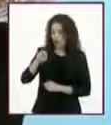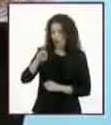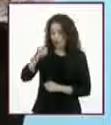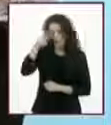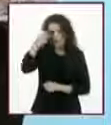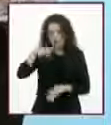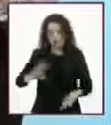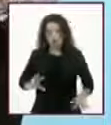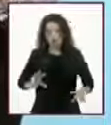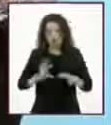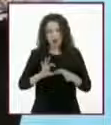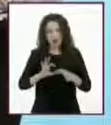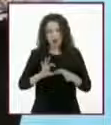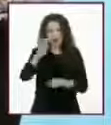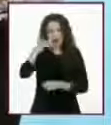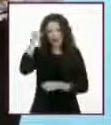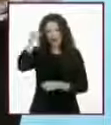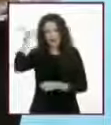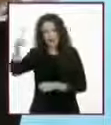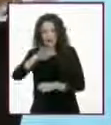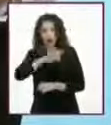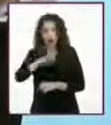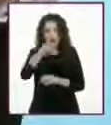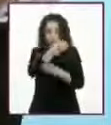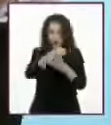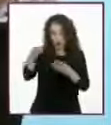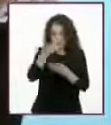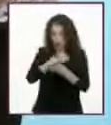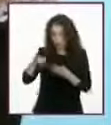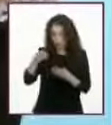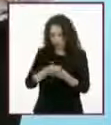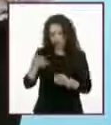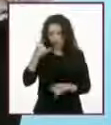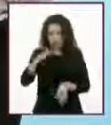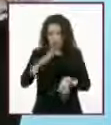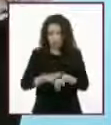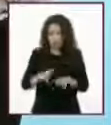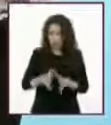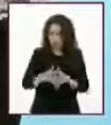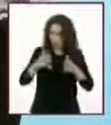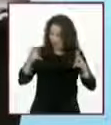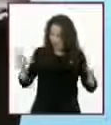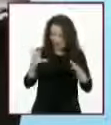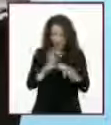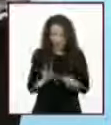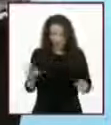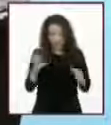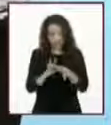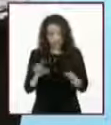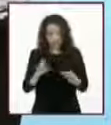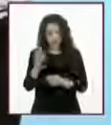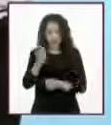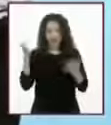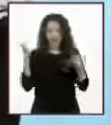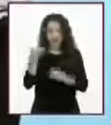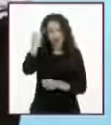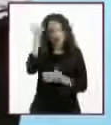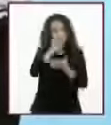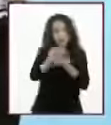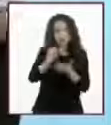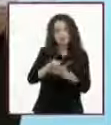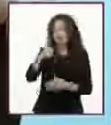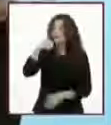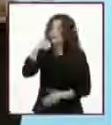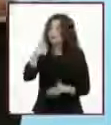organizar todo su discurso y ampliar sus posibilidades a la hora de redactar una carta formal. Pongan mucha